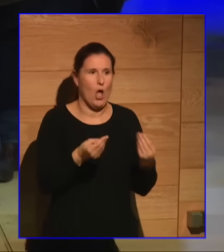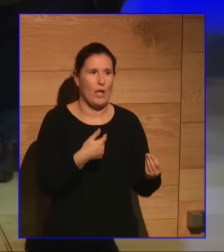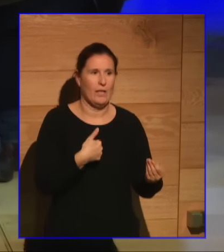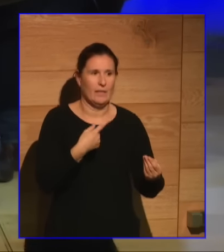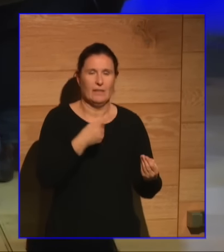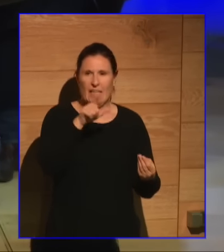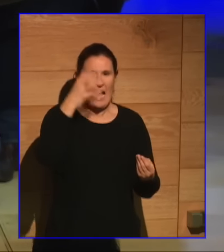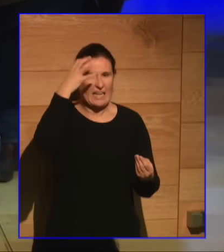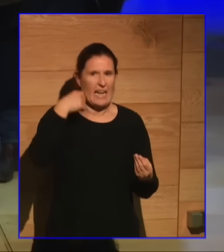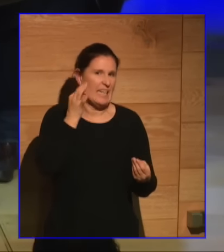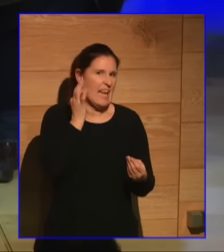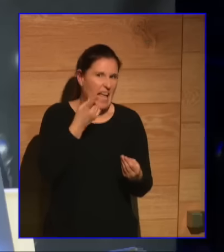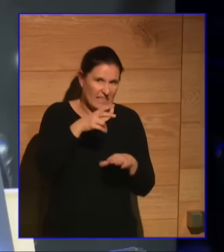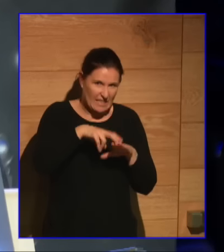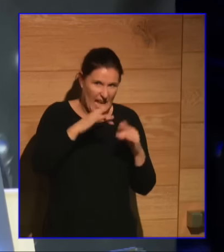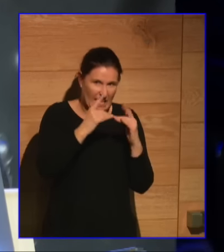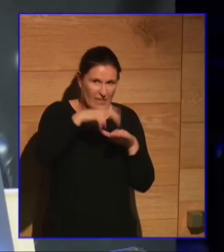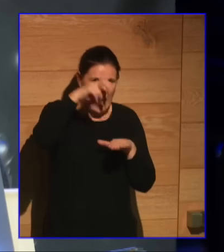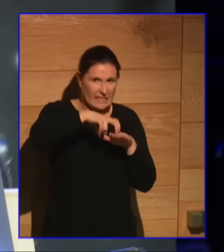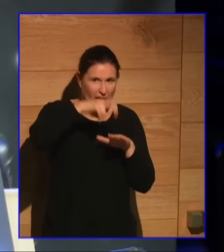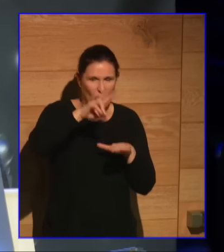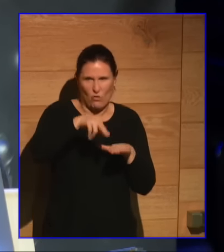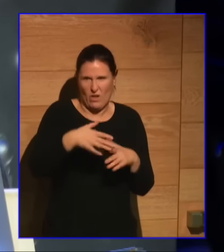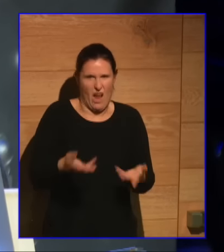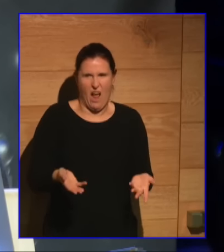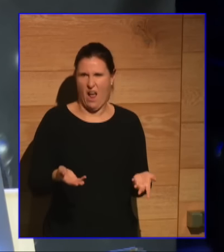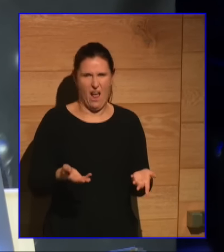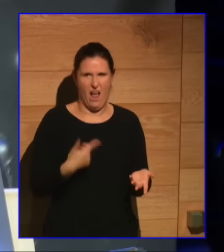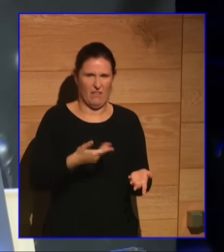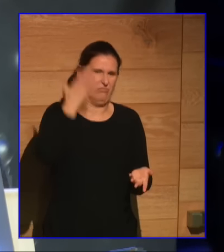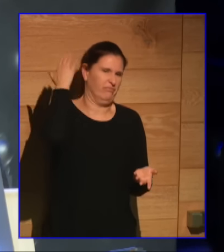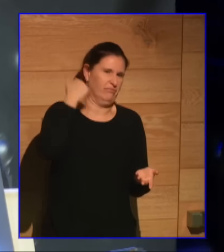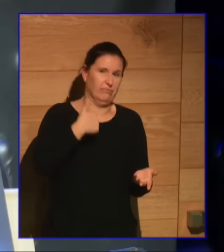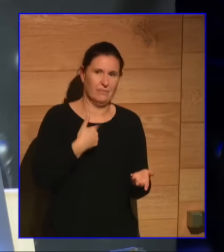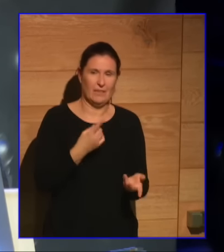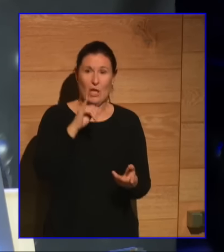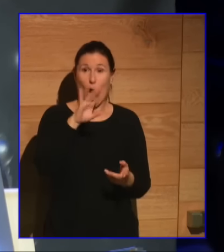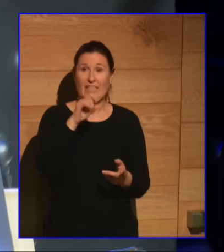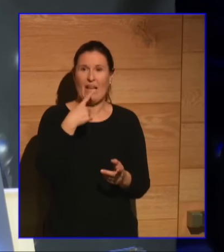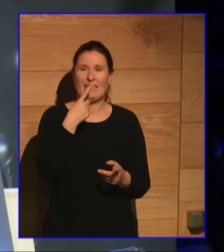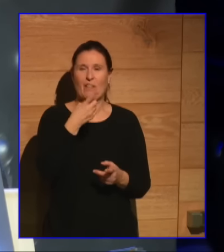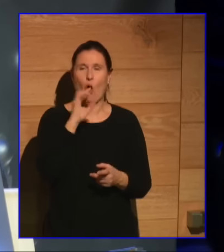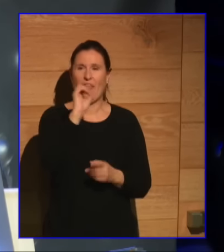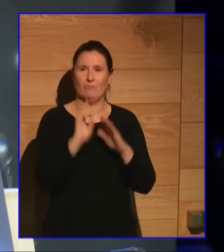en una cama nunca. Una reina va a saltar una reina en la va a estar cama. Saltando en la cama. Eso se paró con Isabel Cero. Es que los